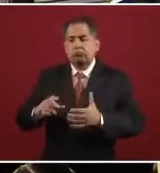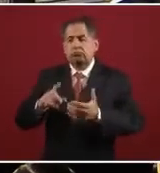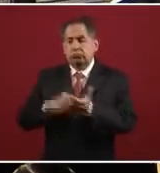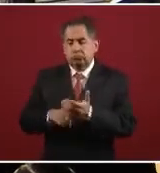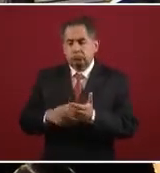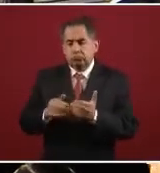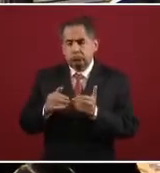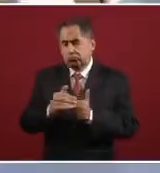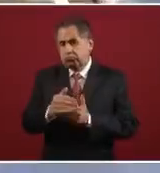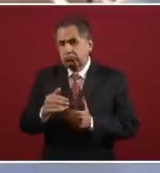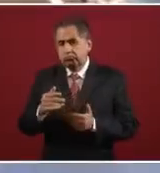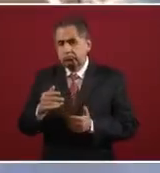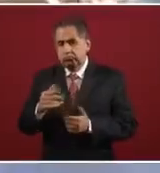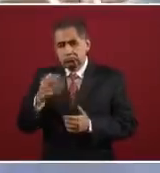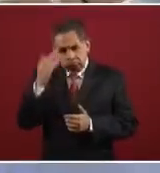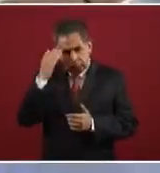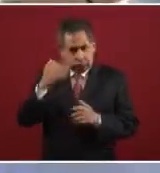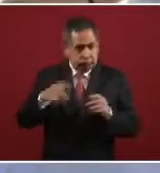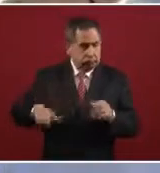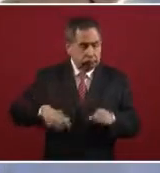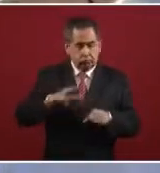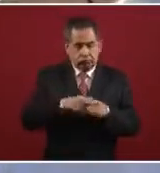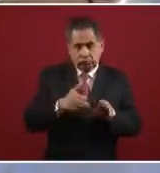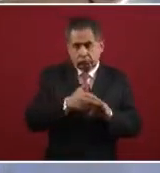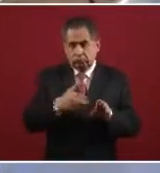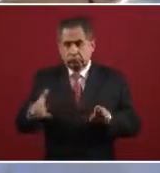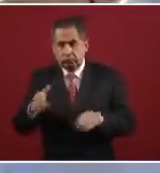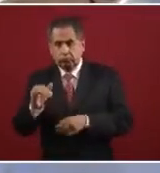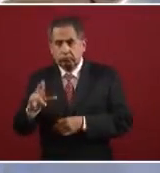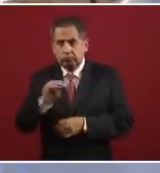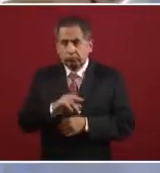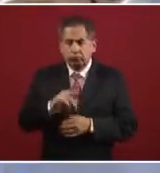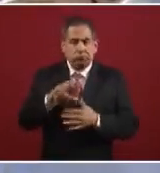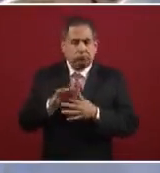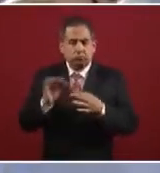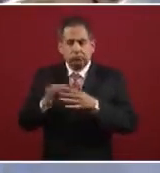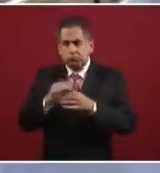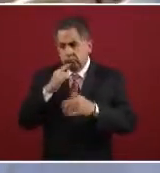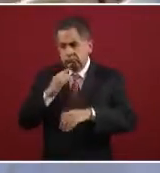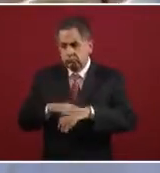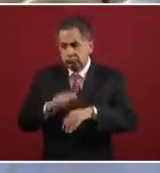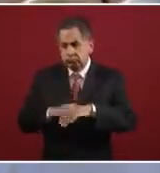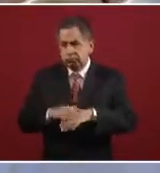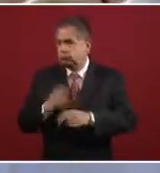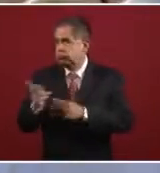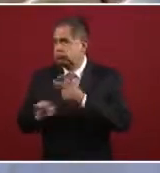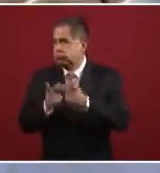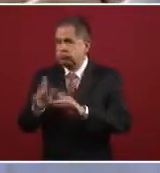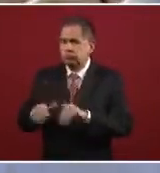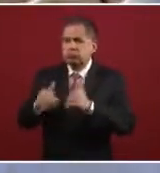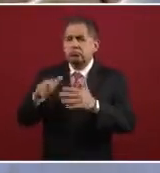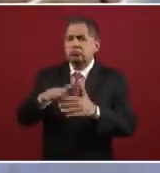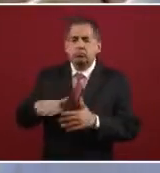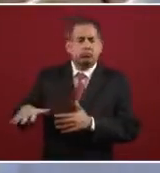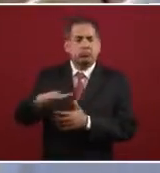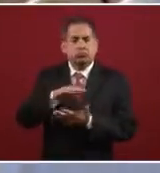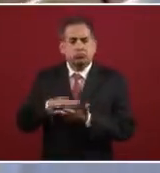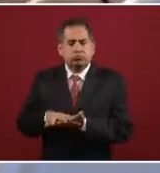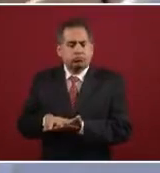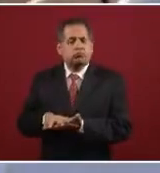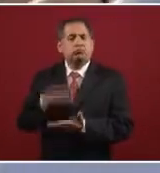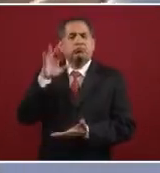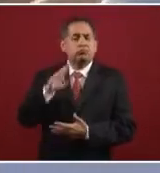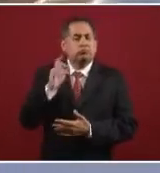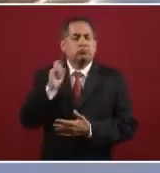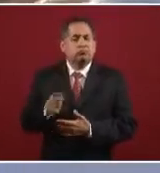no del periodo del gobernador la iba a tener el Tribunal Electoral. Se llevó a cabo la consulta, al parecer fue mayoritaria acerca